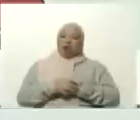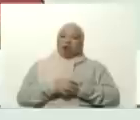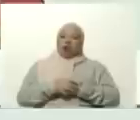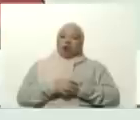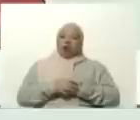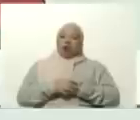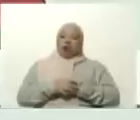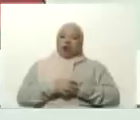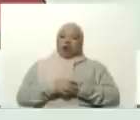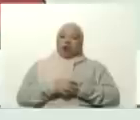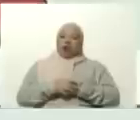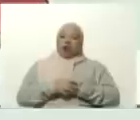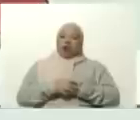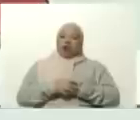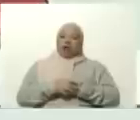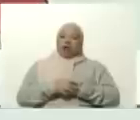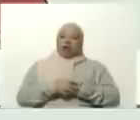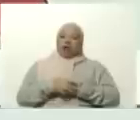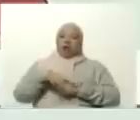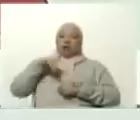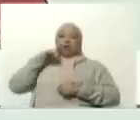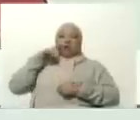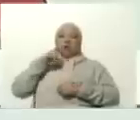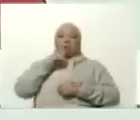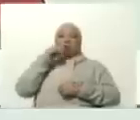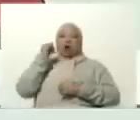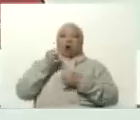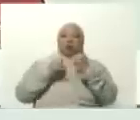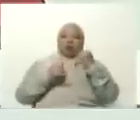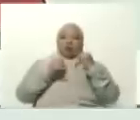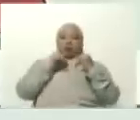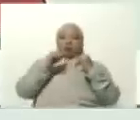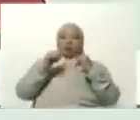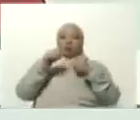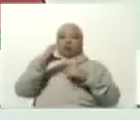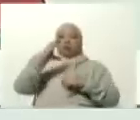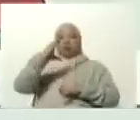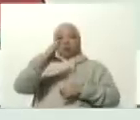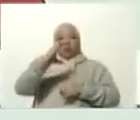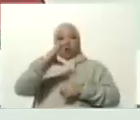Voy a decir que el nombre o el apellido empieza por una C.